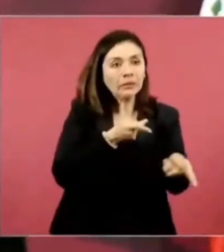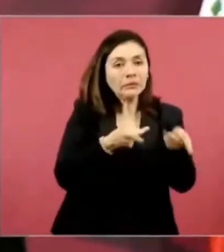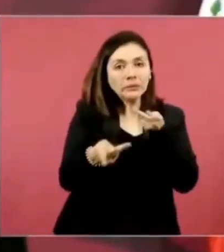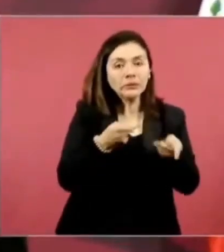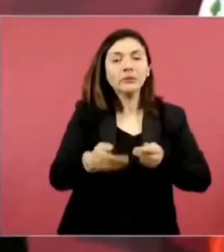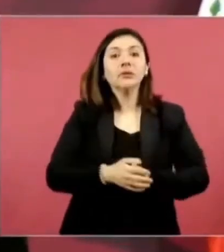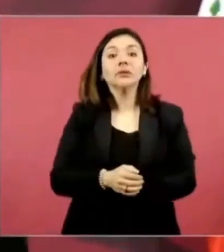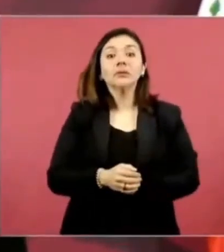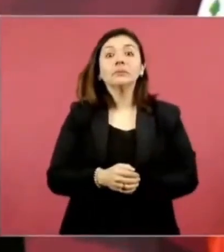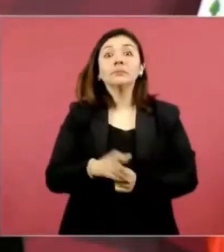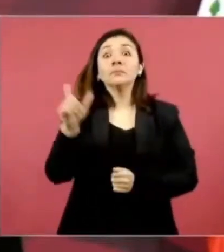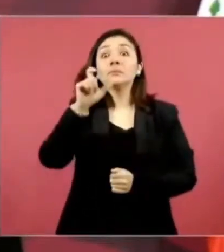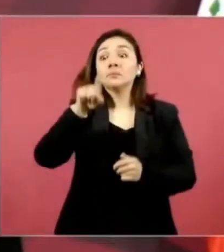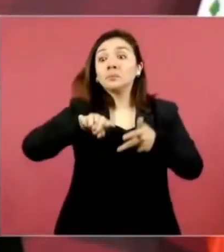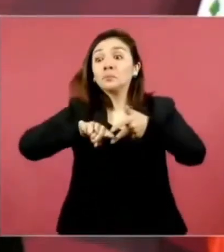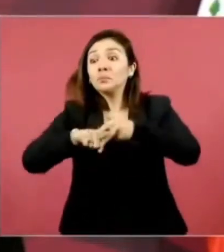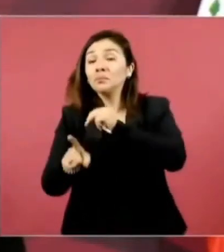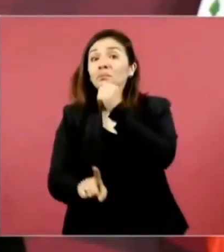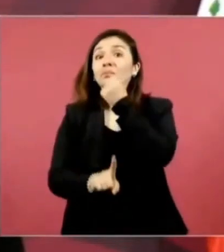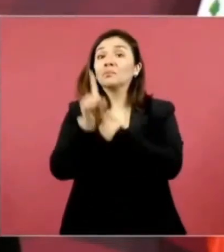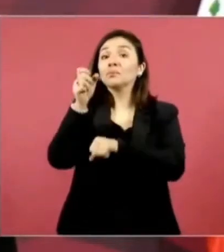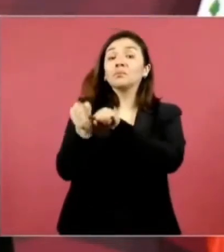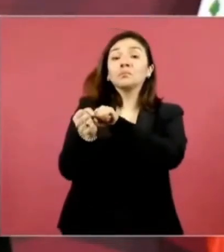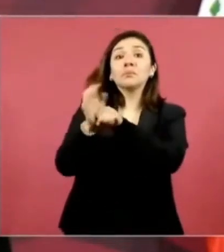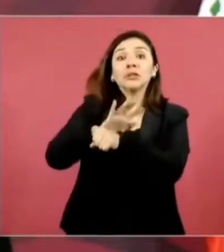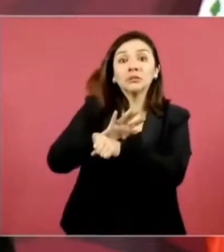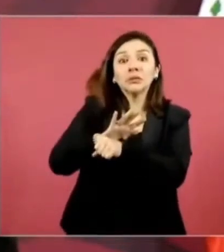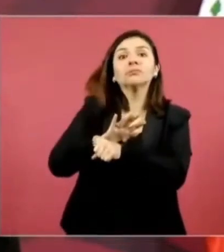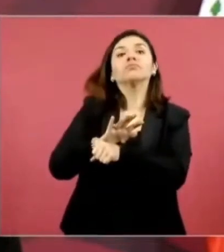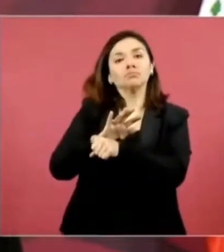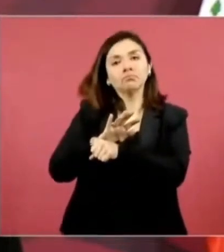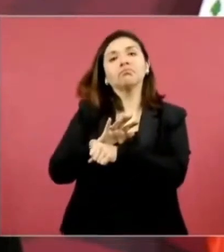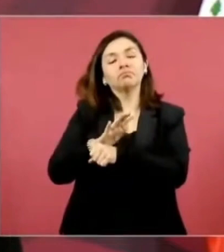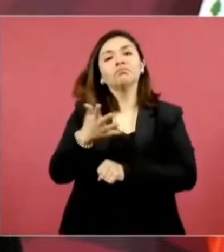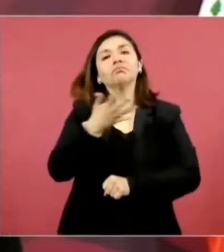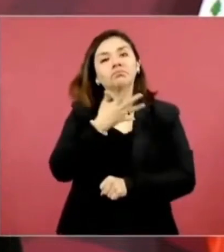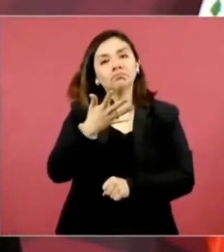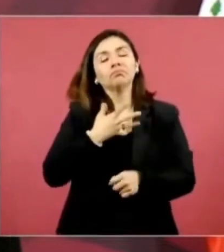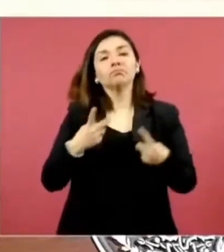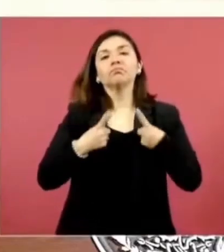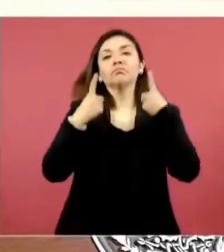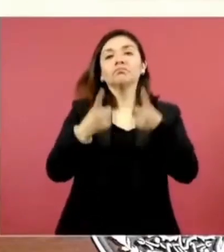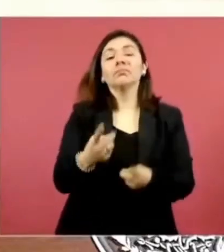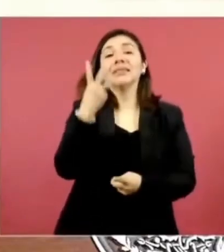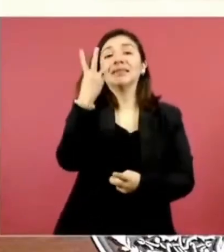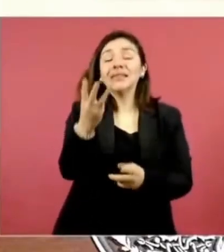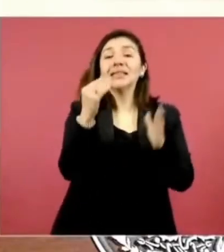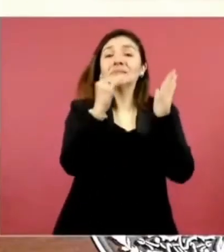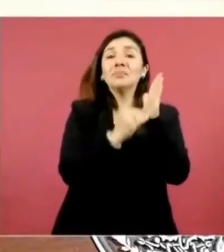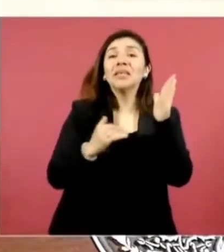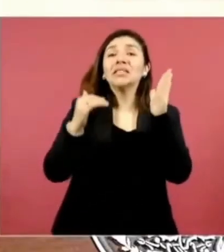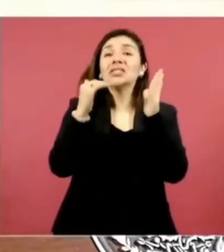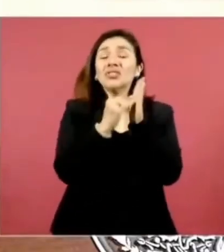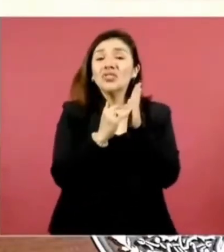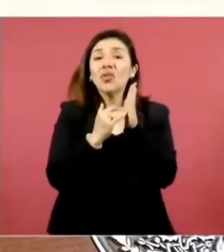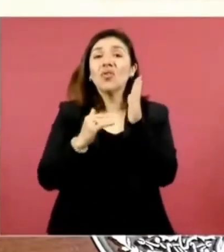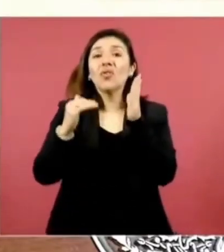Cuando la pandemia otorgamos 3 millones de créditos